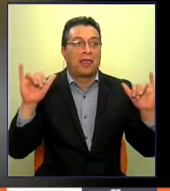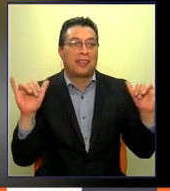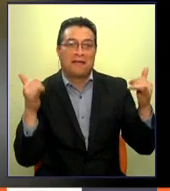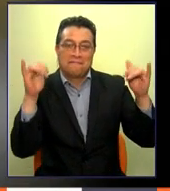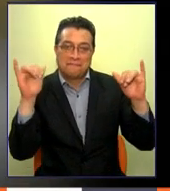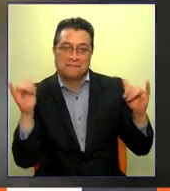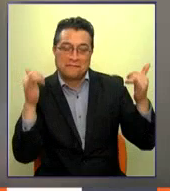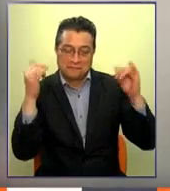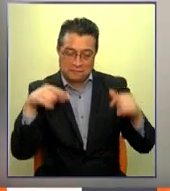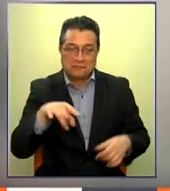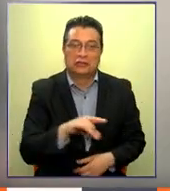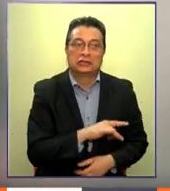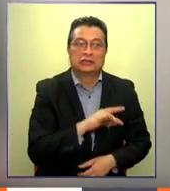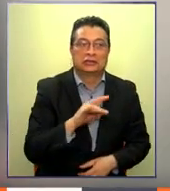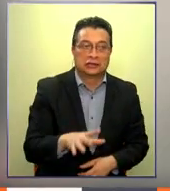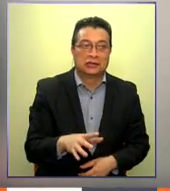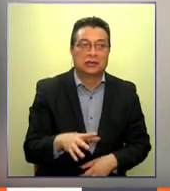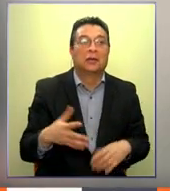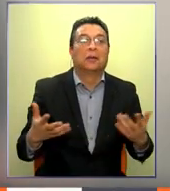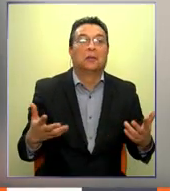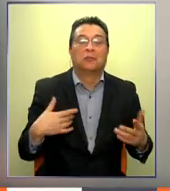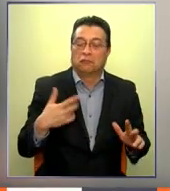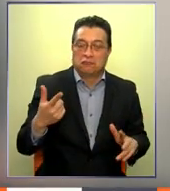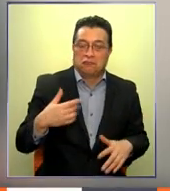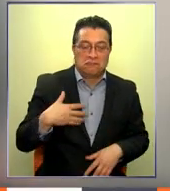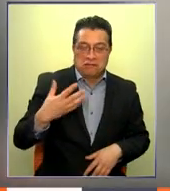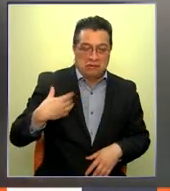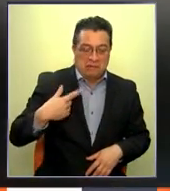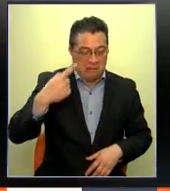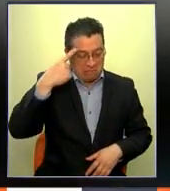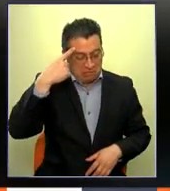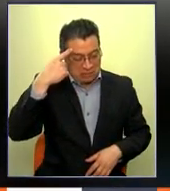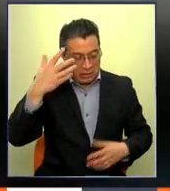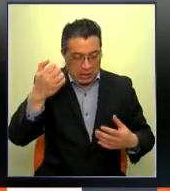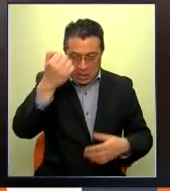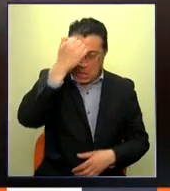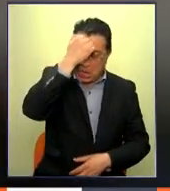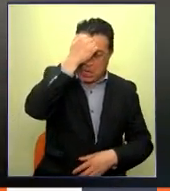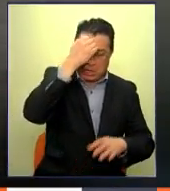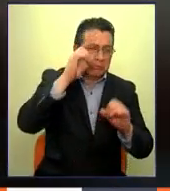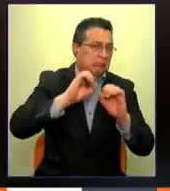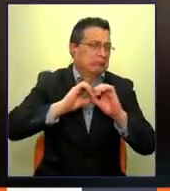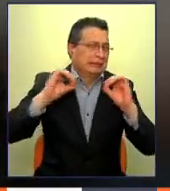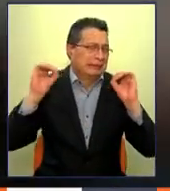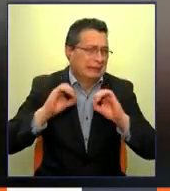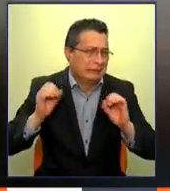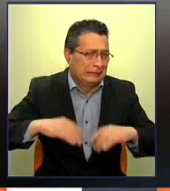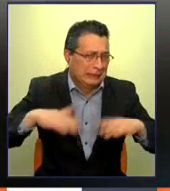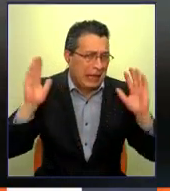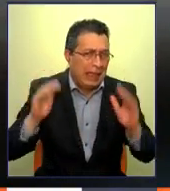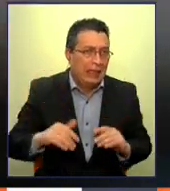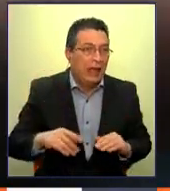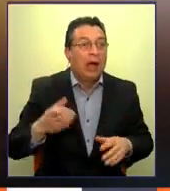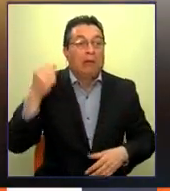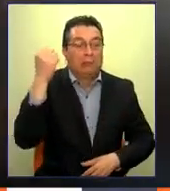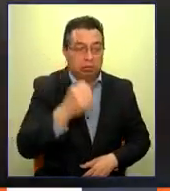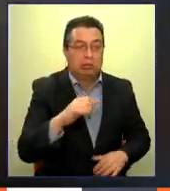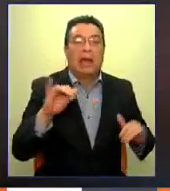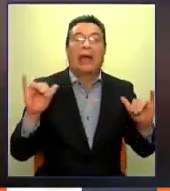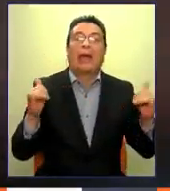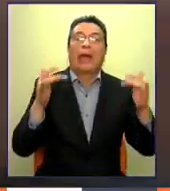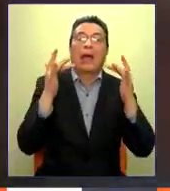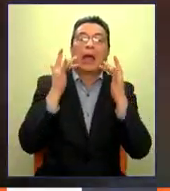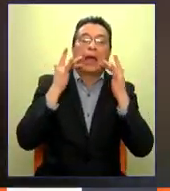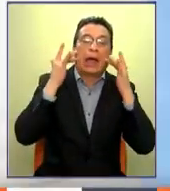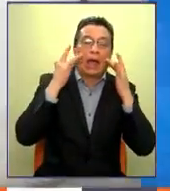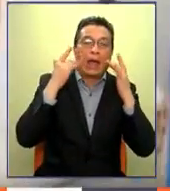pasando en Chile, sin tener el más mínimo remordimiento por los asesinatos cometidos. Pero su alegría estaba a punto